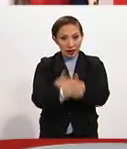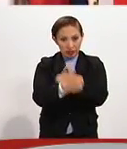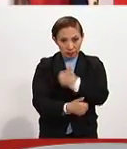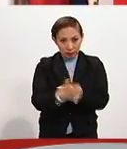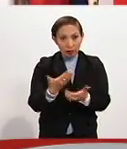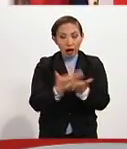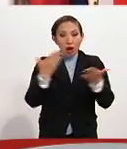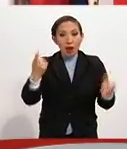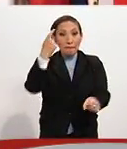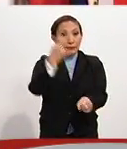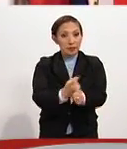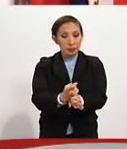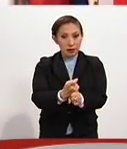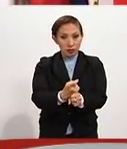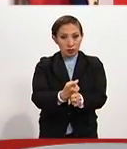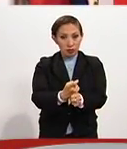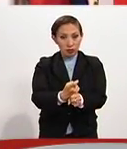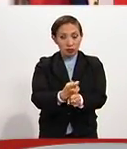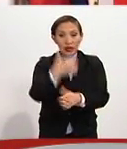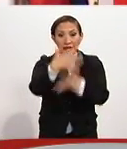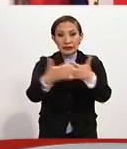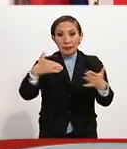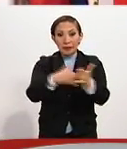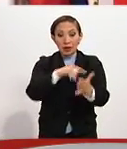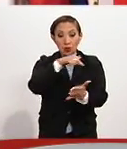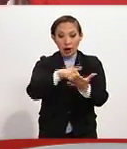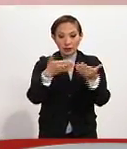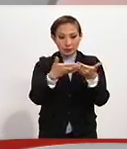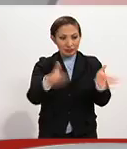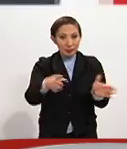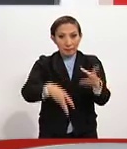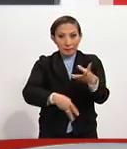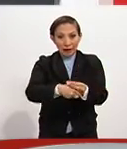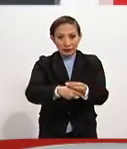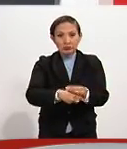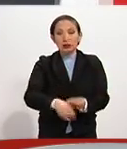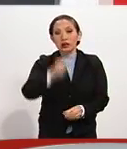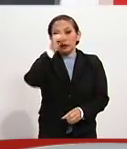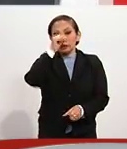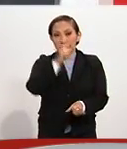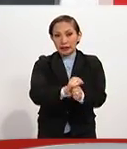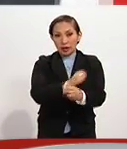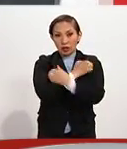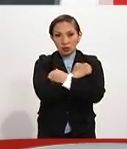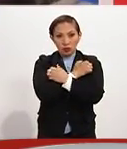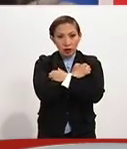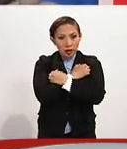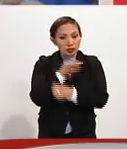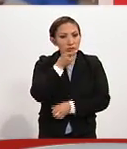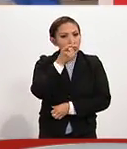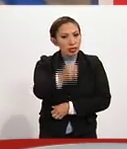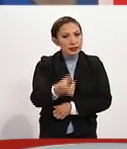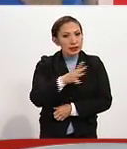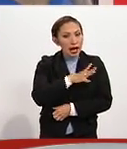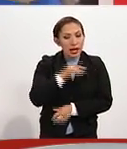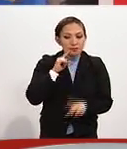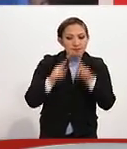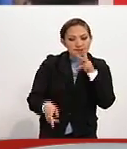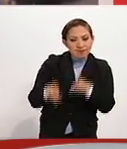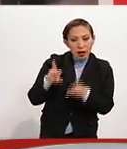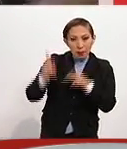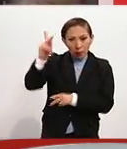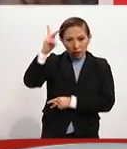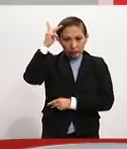poniendo en un primer paso 15.000 lugares disponibles. El secretario de Educación Pública asegura que habrá diálogo con